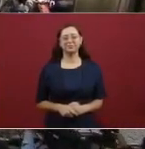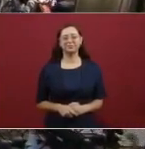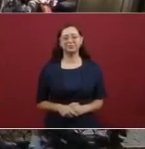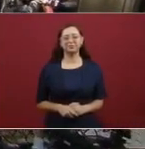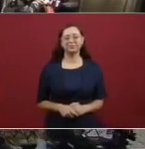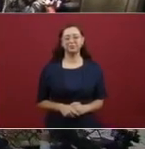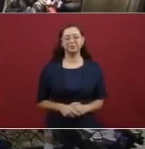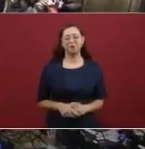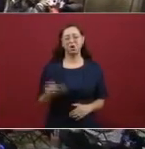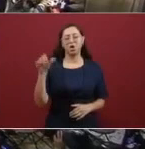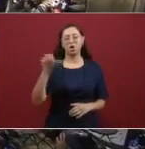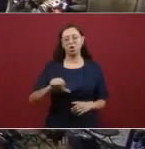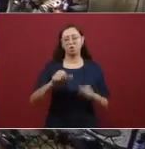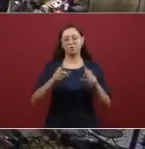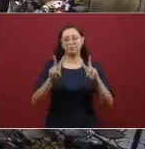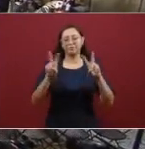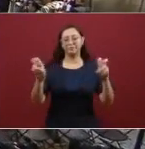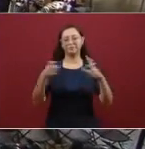iniciar